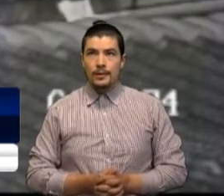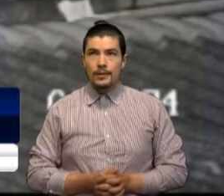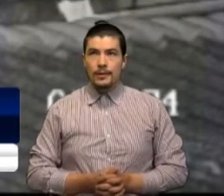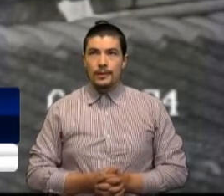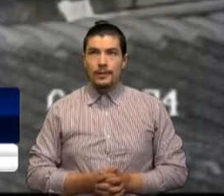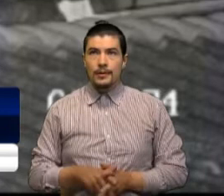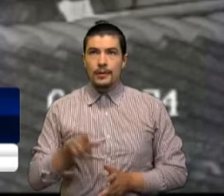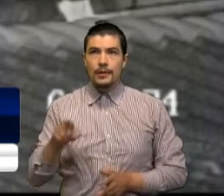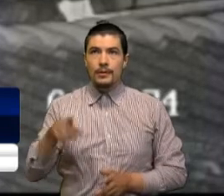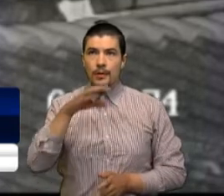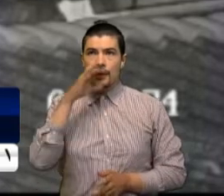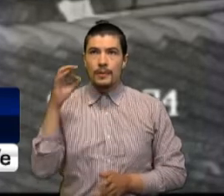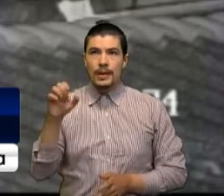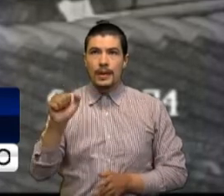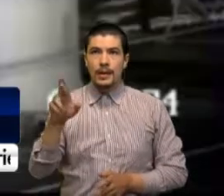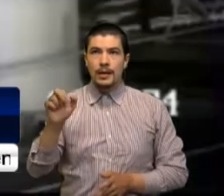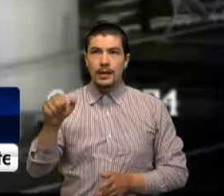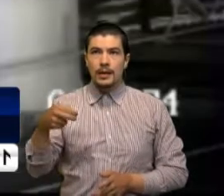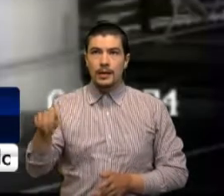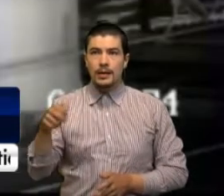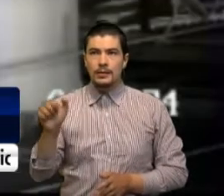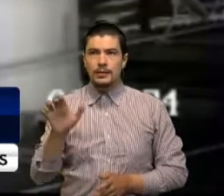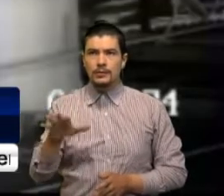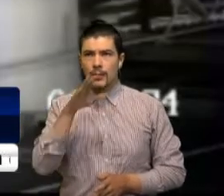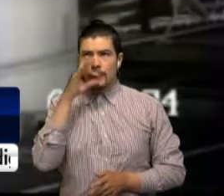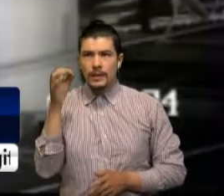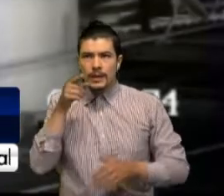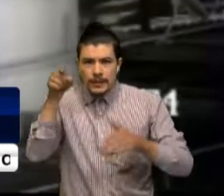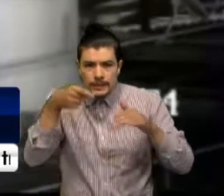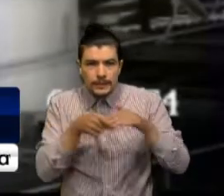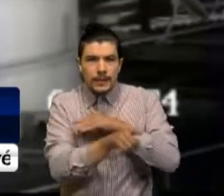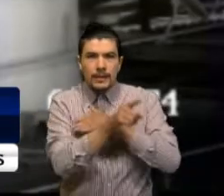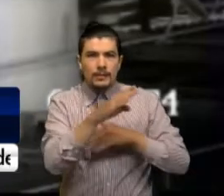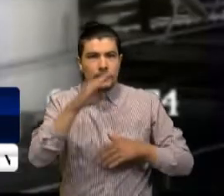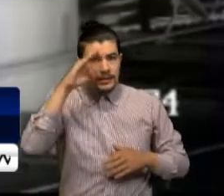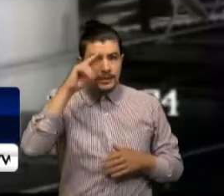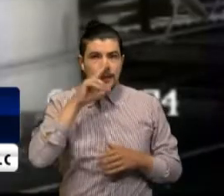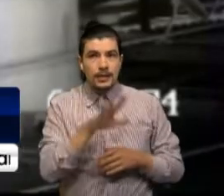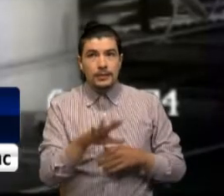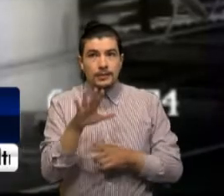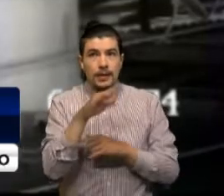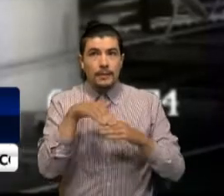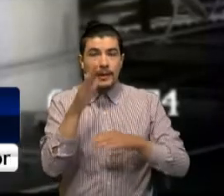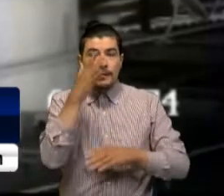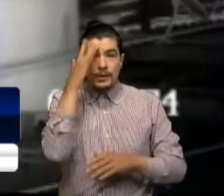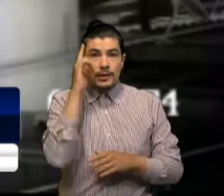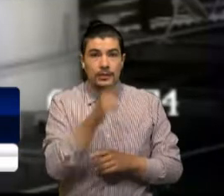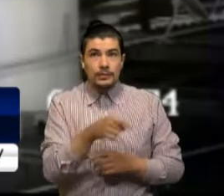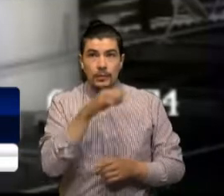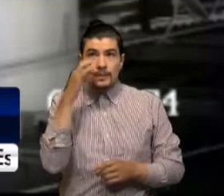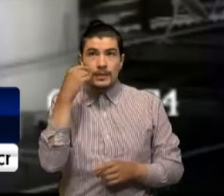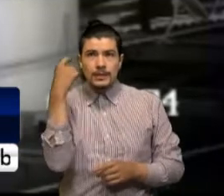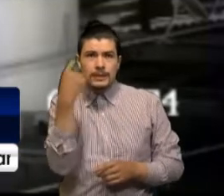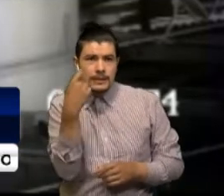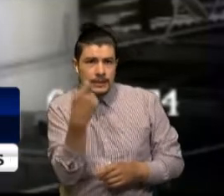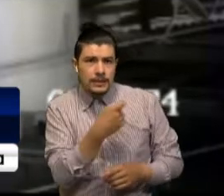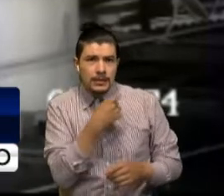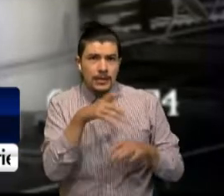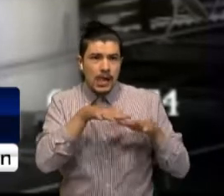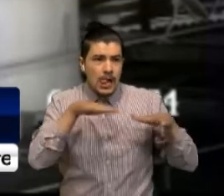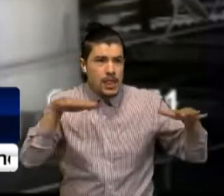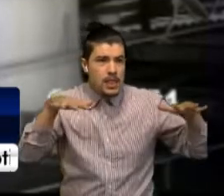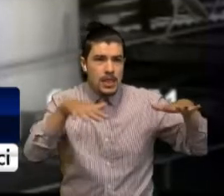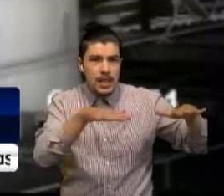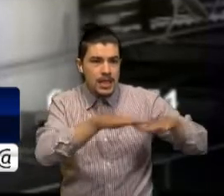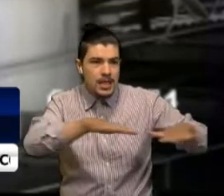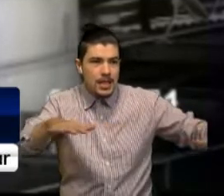Alias La Araña resultó ser el hombre más escurridizo para la policía, sobre todo porque su persecución no se hizo en el piso, sino